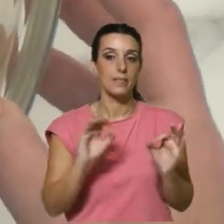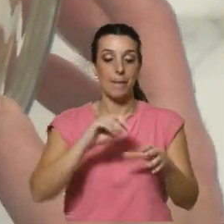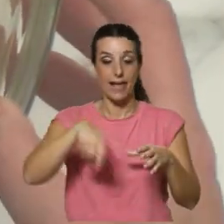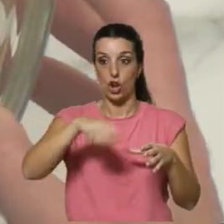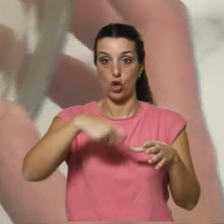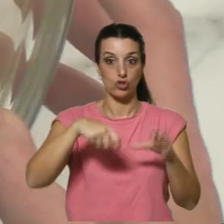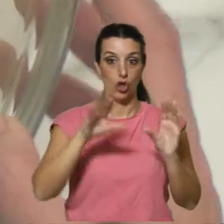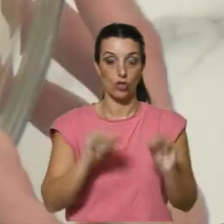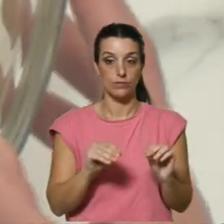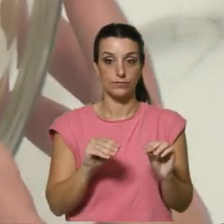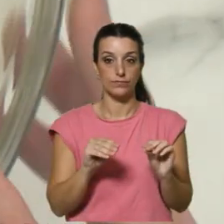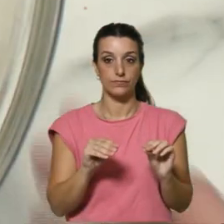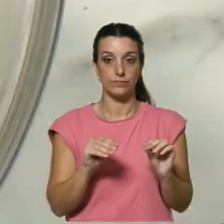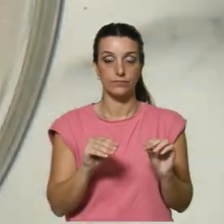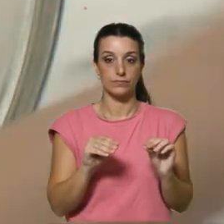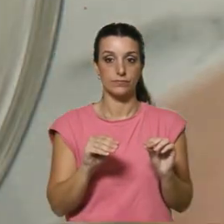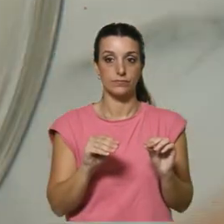así. Estás ahí, ¿no?